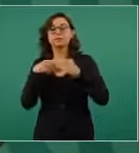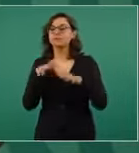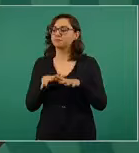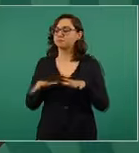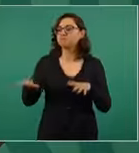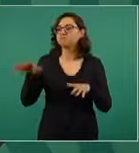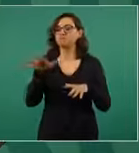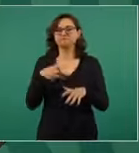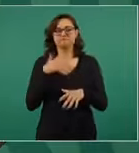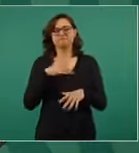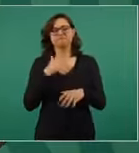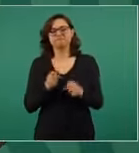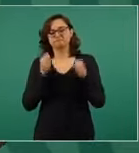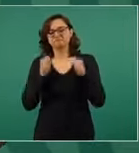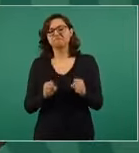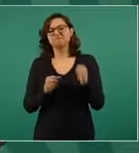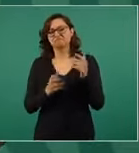salir adelante.